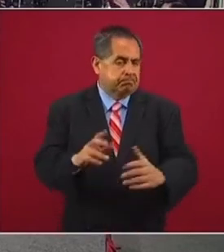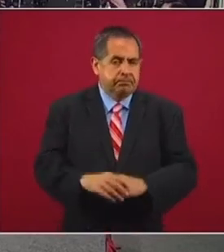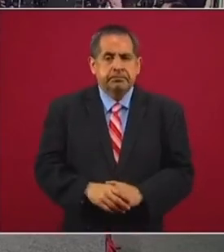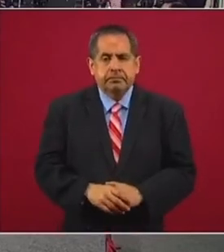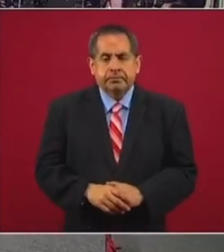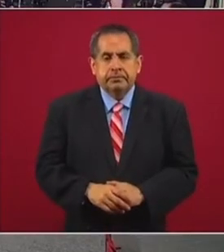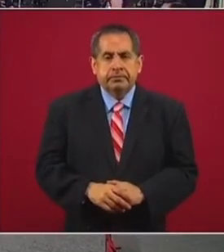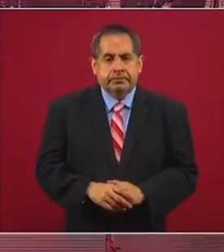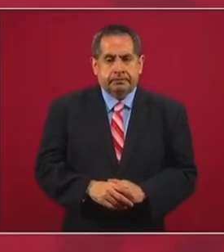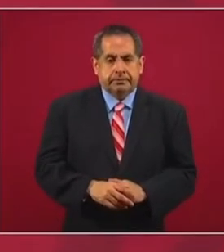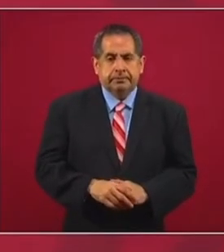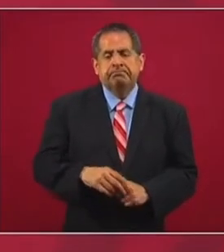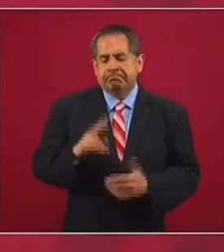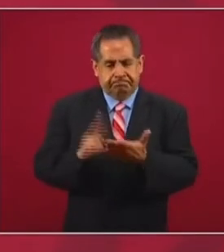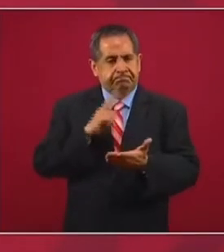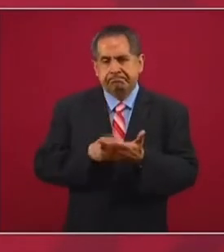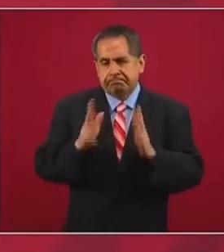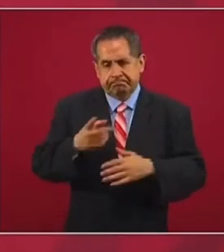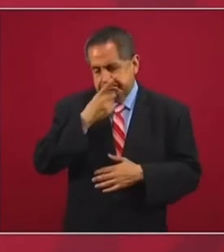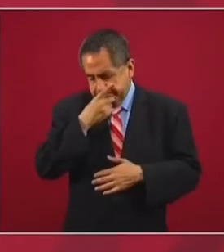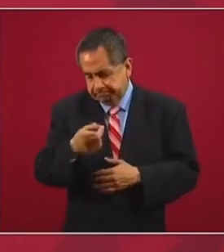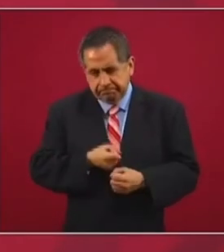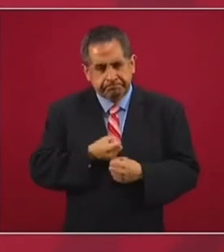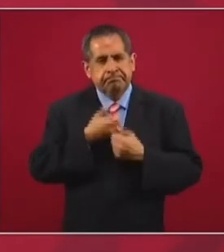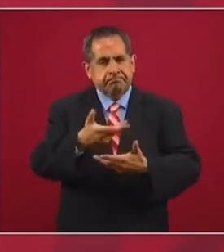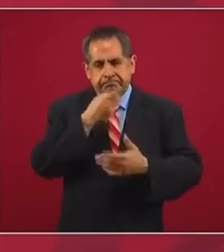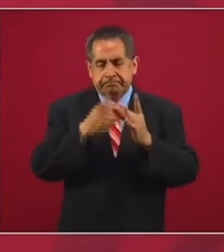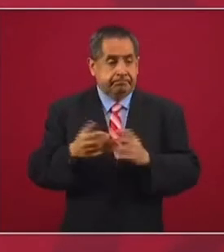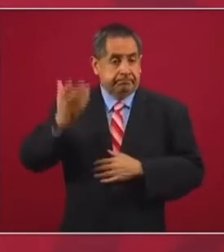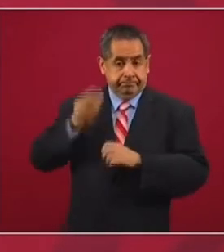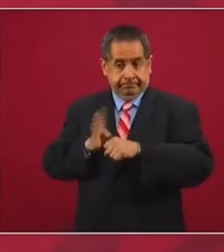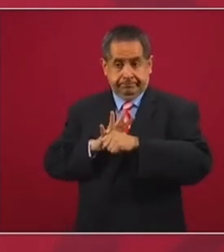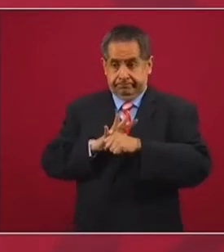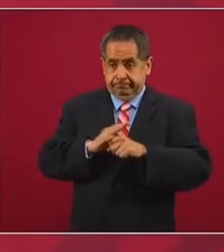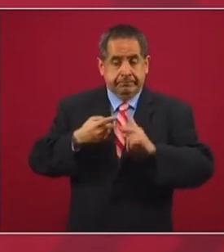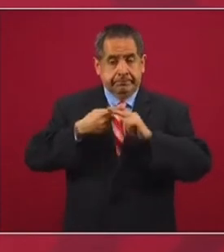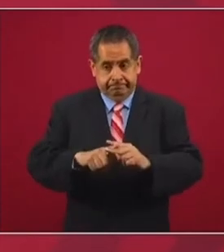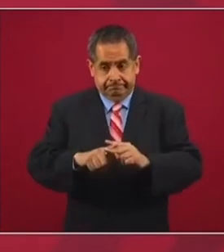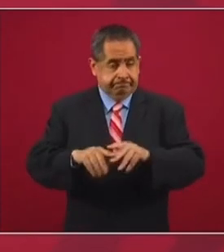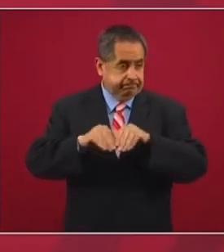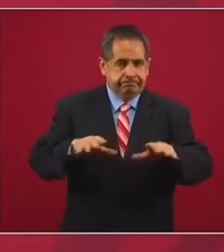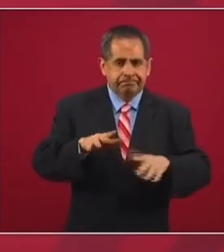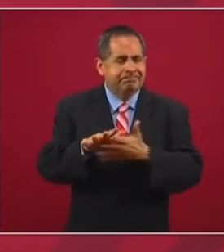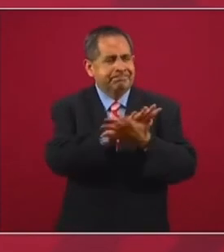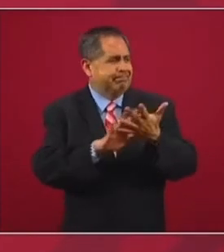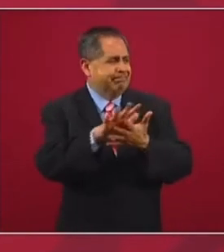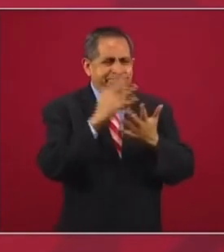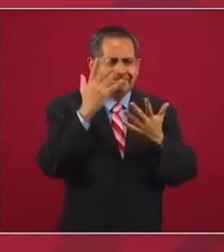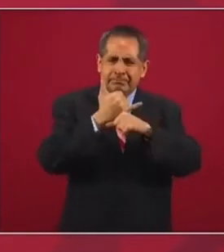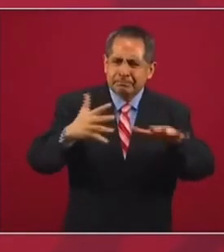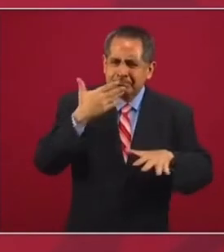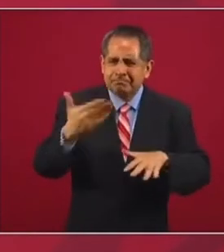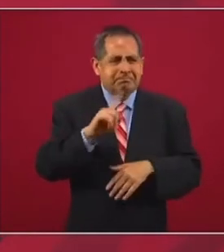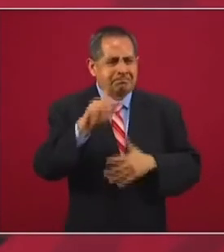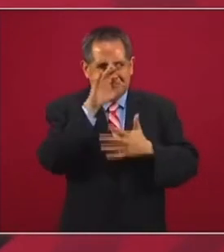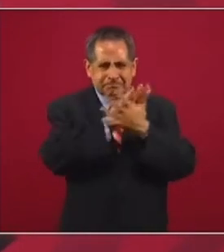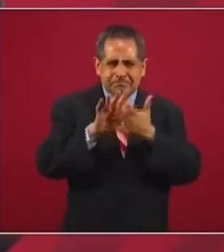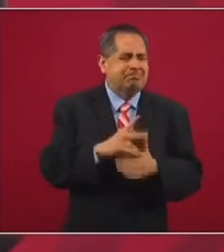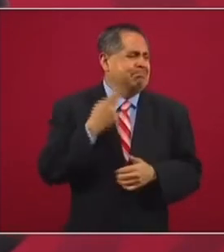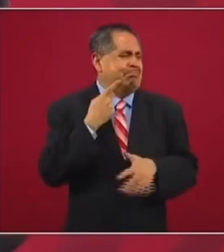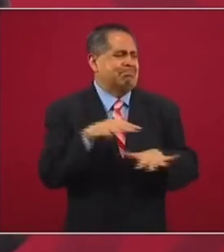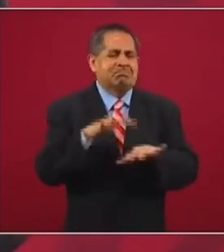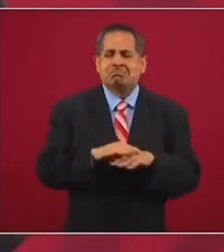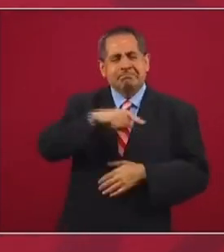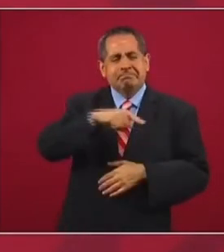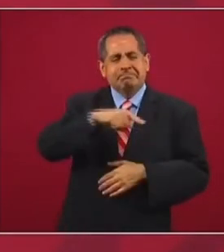Hay, como lo hemos manifestado desde el inicio de la pandemia, mucha desinformación, mucha